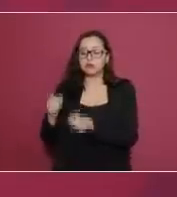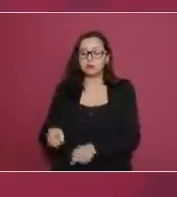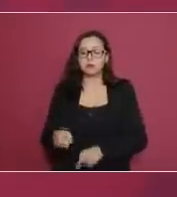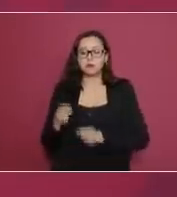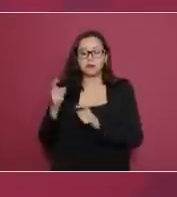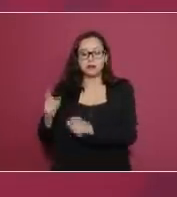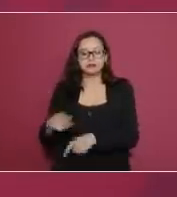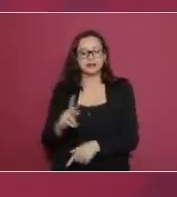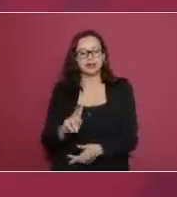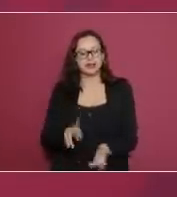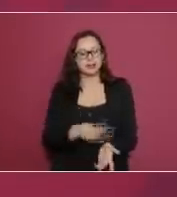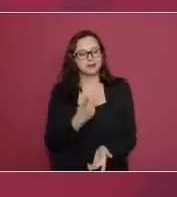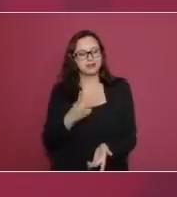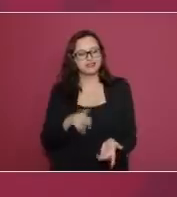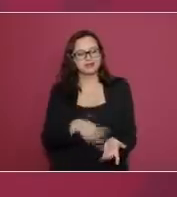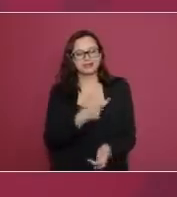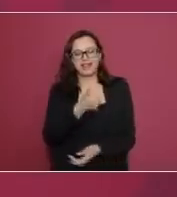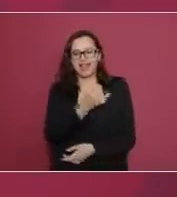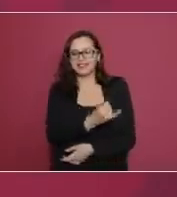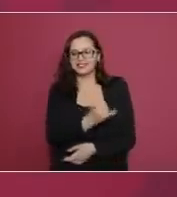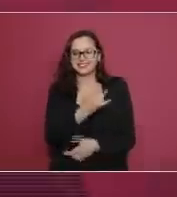¿Cuántas veces usaron eso?